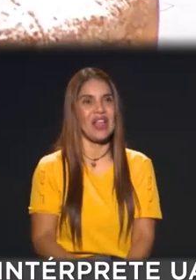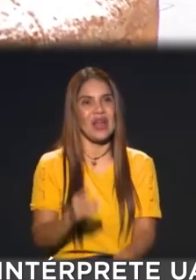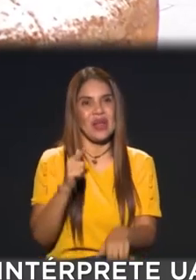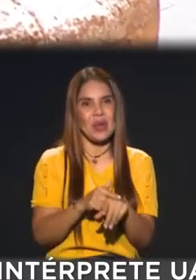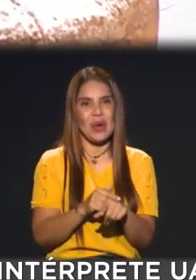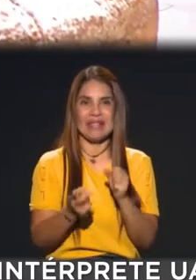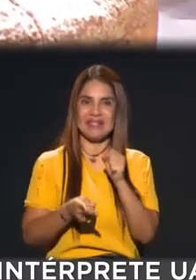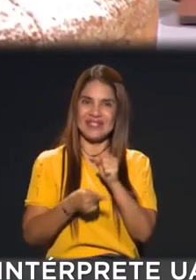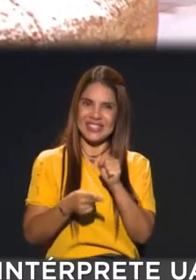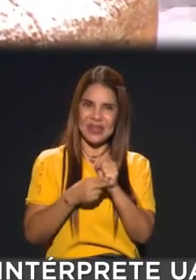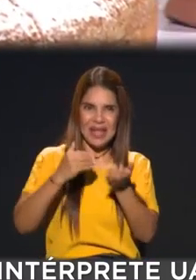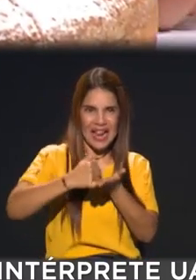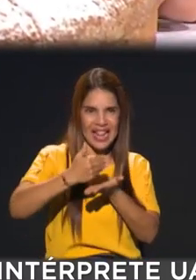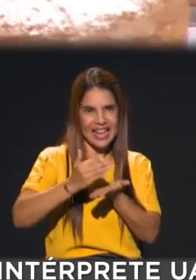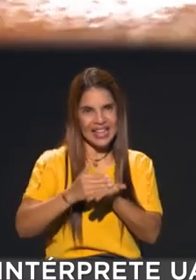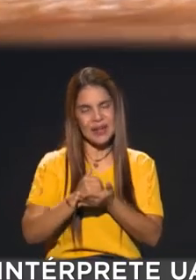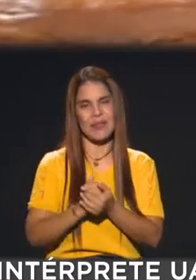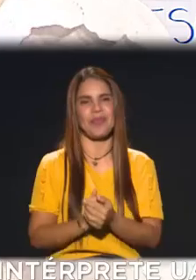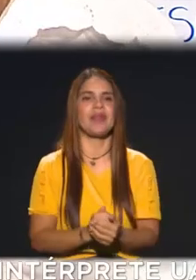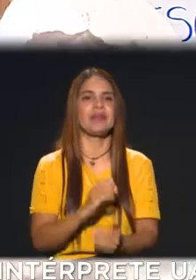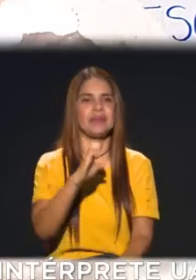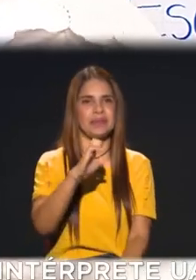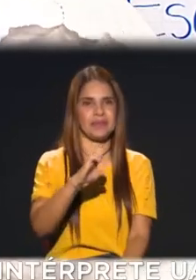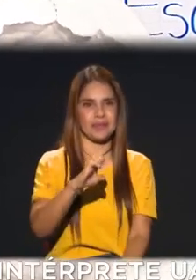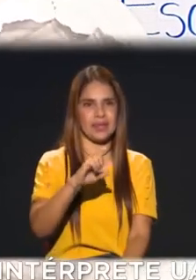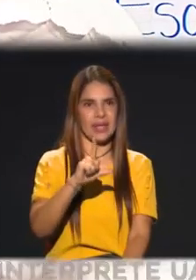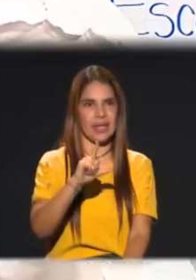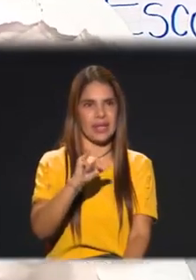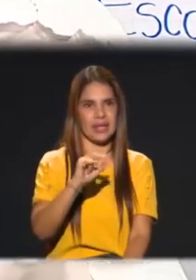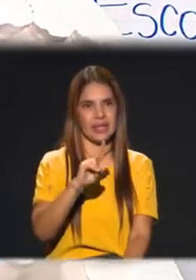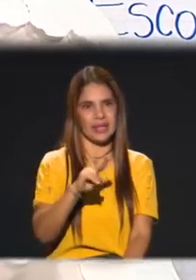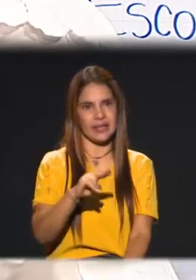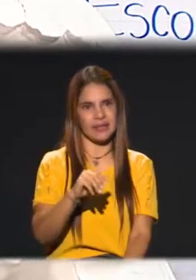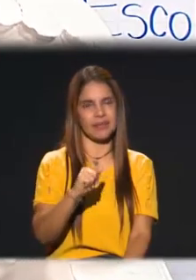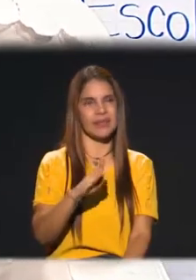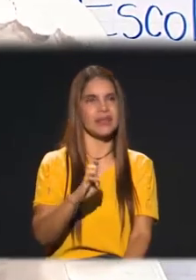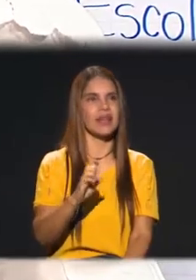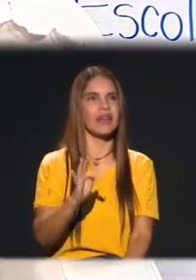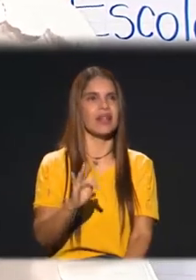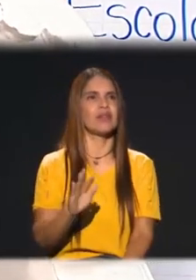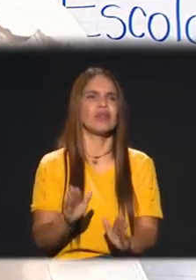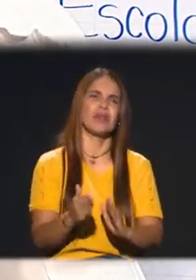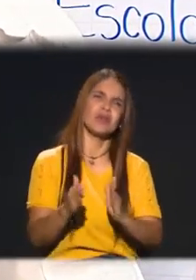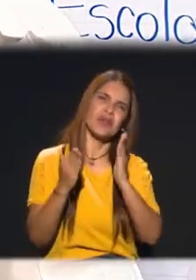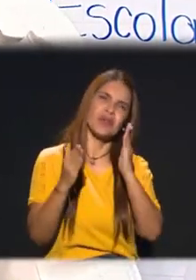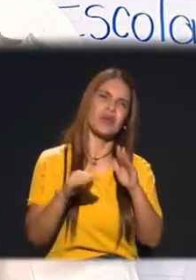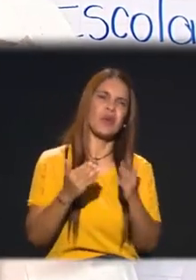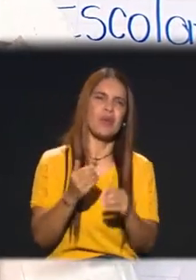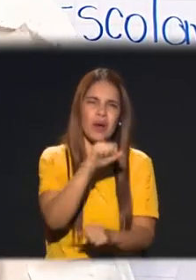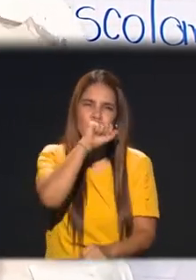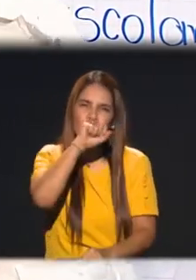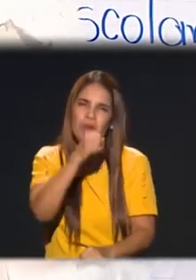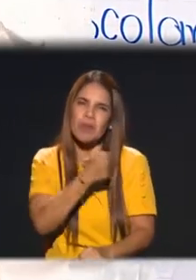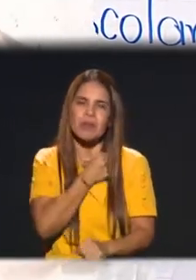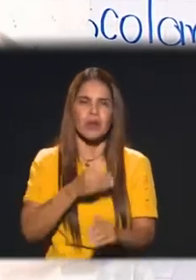rendir. Profesora Elizabeth, yo quiero que enviemos ese mensaje también motivacional a todos los docentes para que sigan amando esta